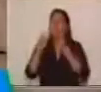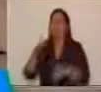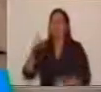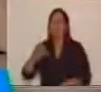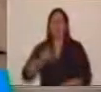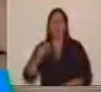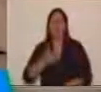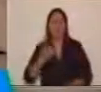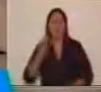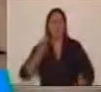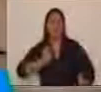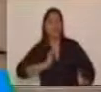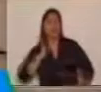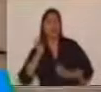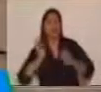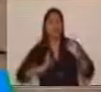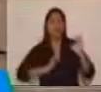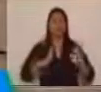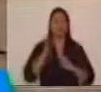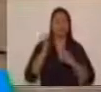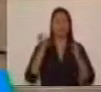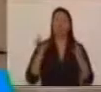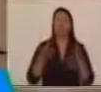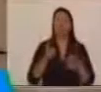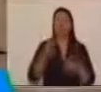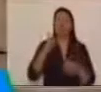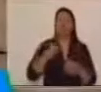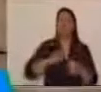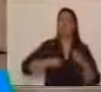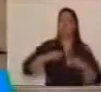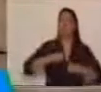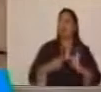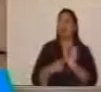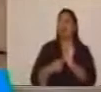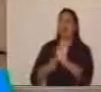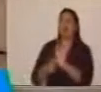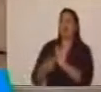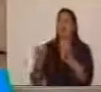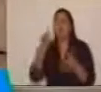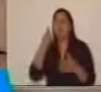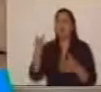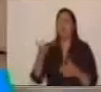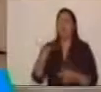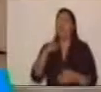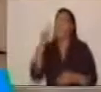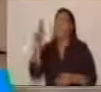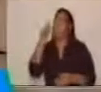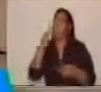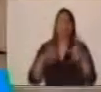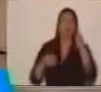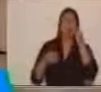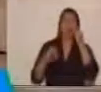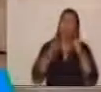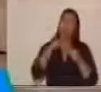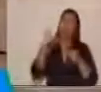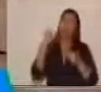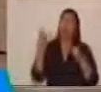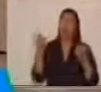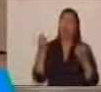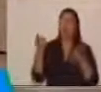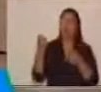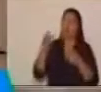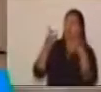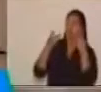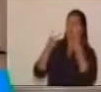esas emociones, ¿verdad? Romeo y Julieta es una tragedia, ¿verdad? Es un sentimiento, no es una comedia, porque no se está tratando